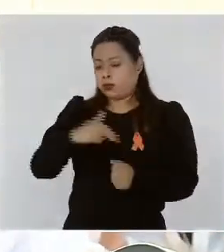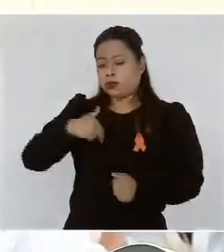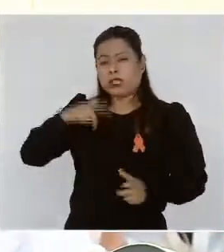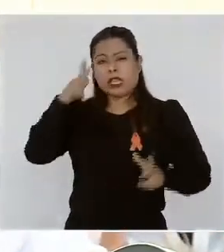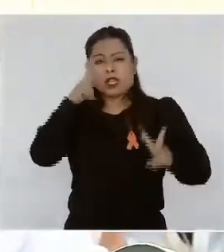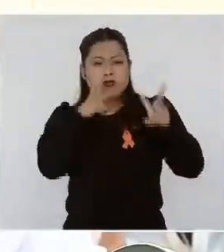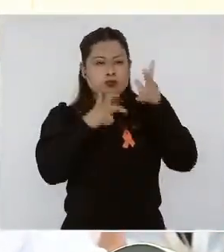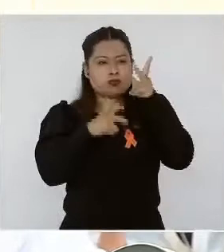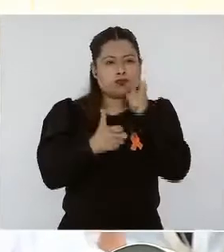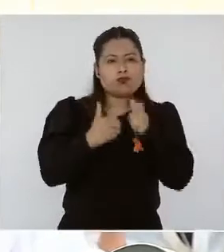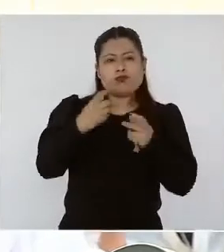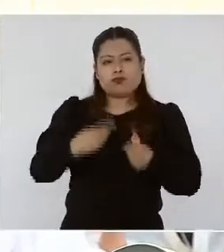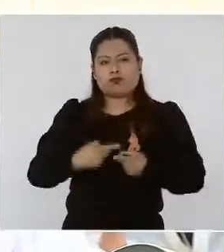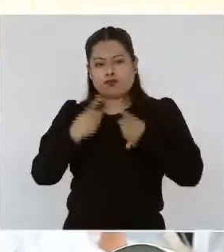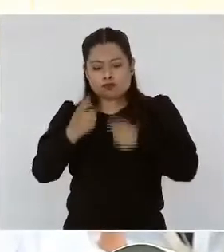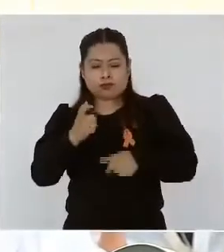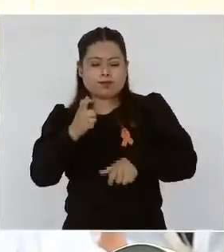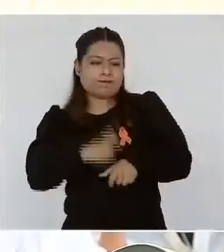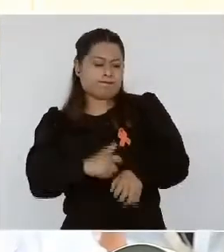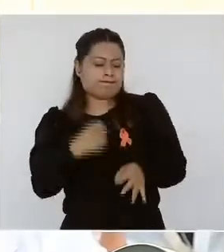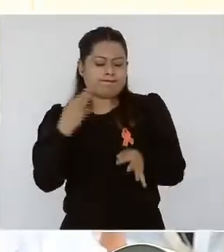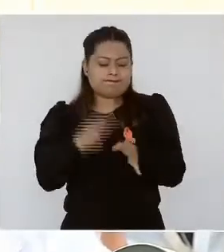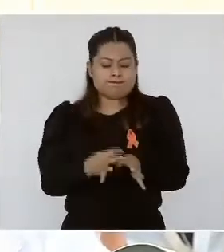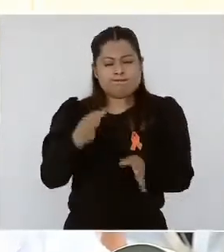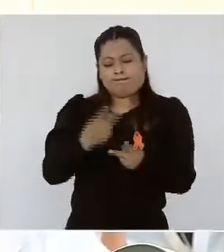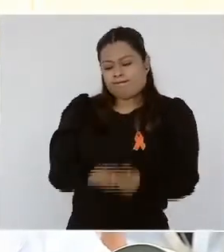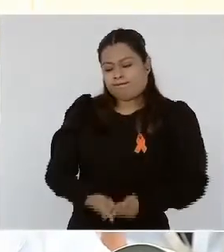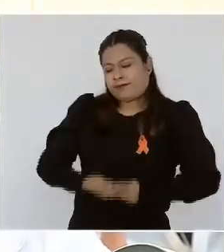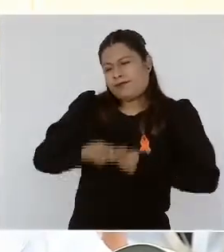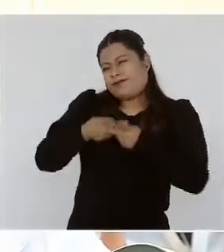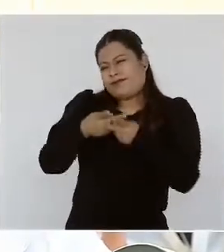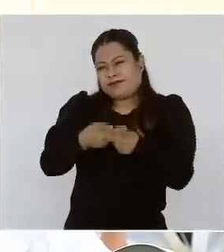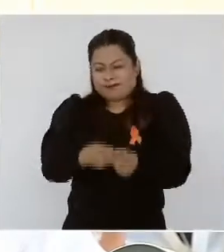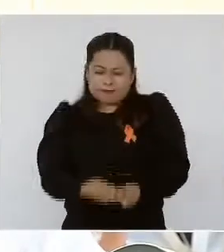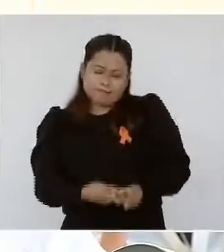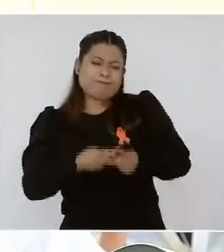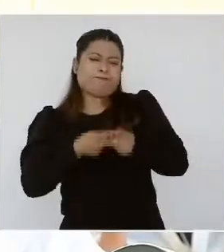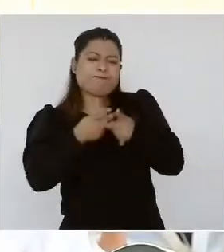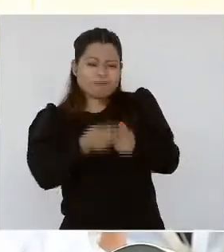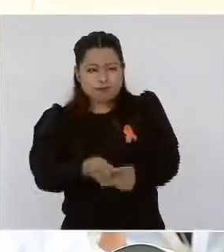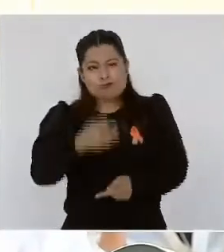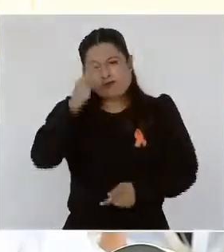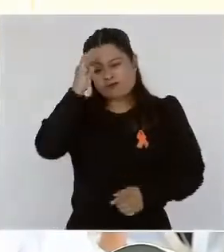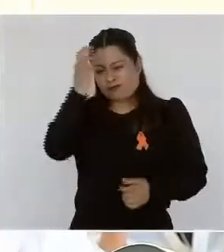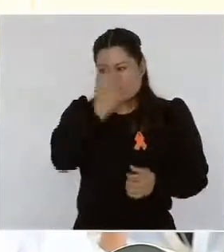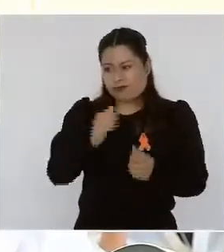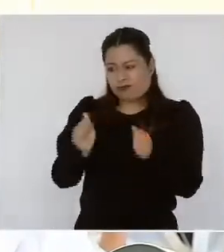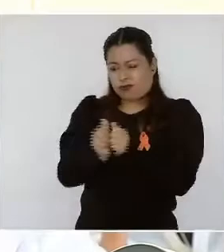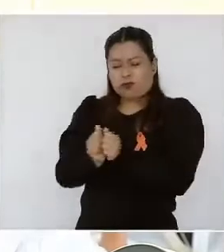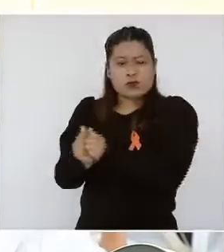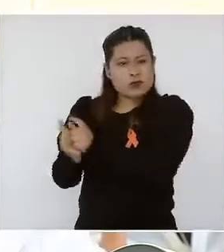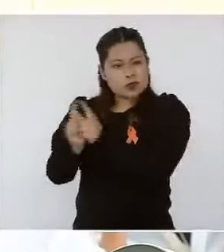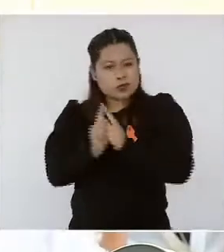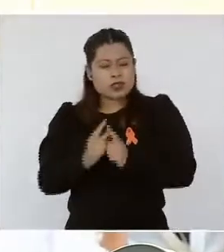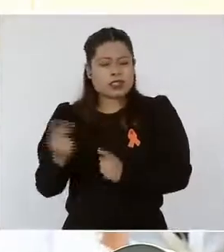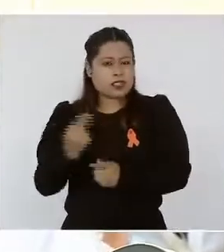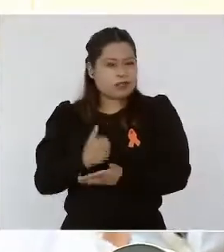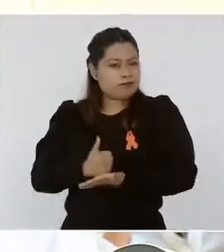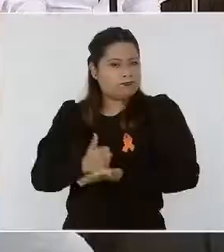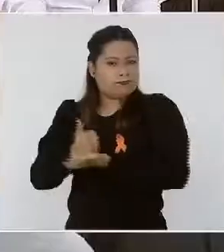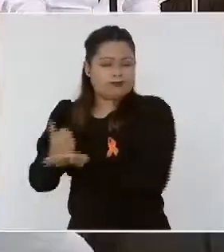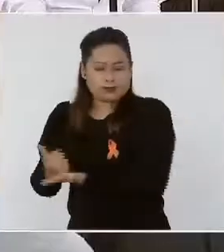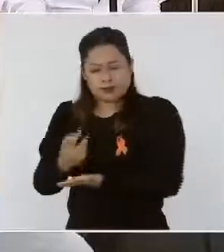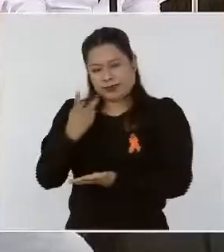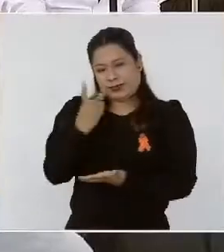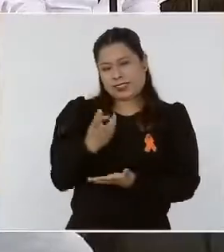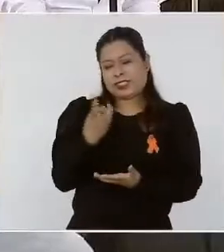escuchemos a los demás y démonos el tiempo de ser pacientes, y démonos el tiempo de considerar siempre al que está junto, al que necesita de nosotros. Por eso